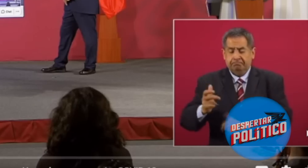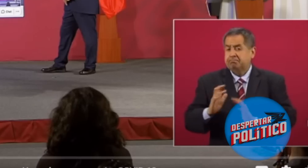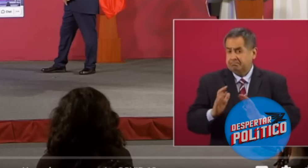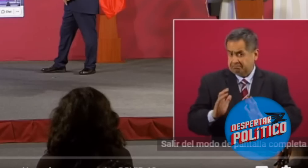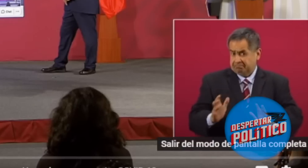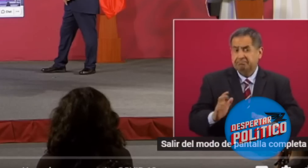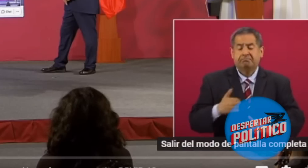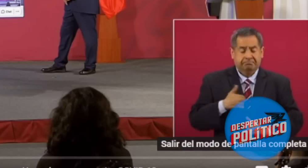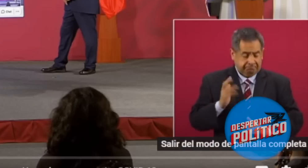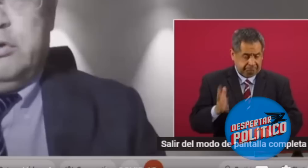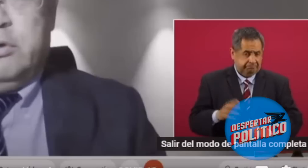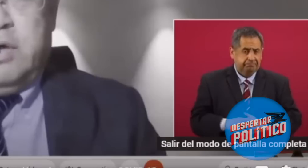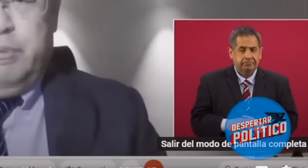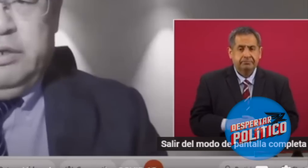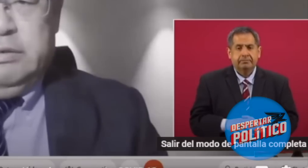Finalmente,